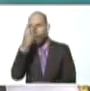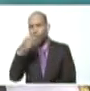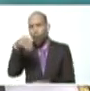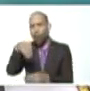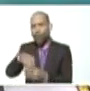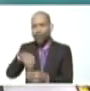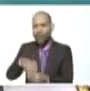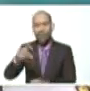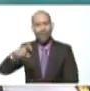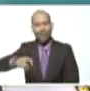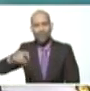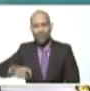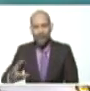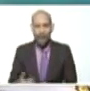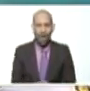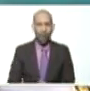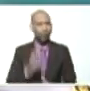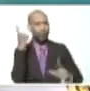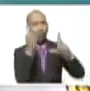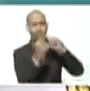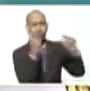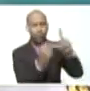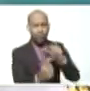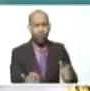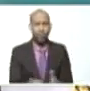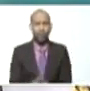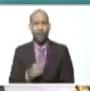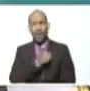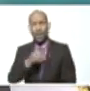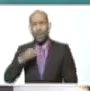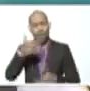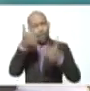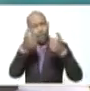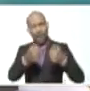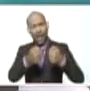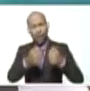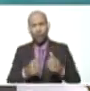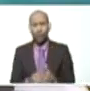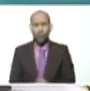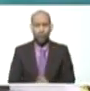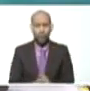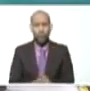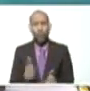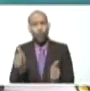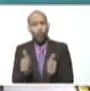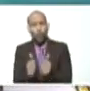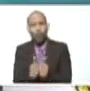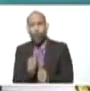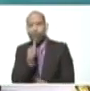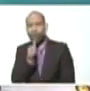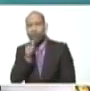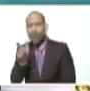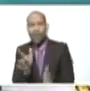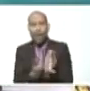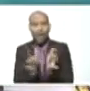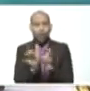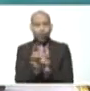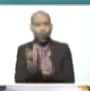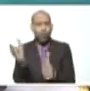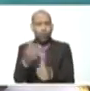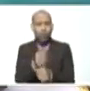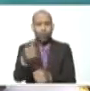los necesitados, los migrantes, los privados de libertad, con quienes Jesús se